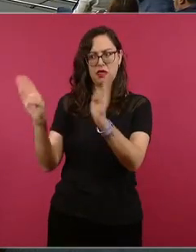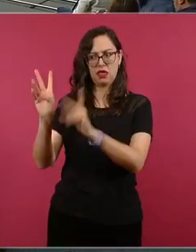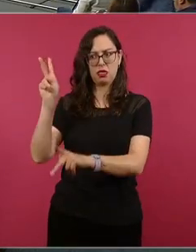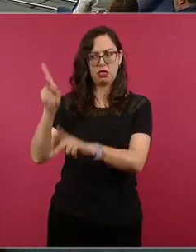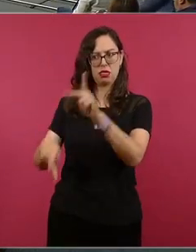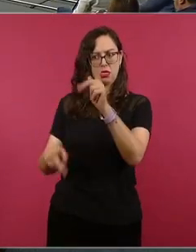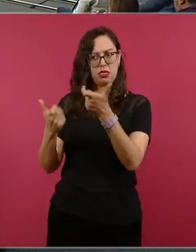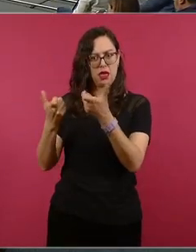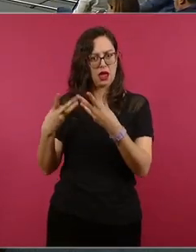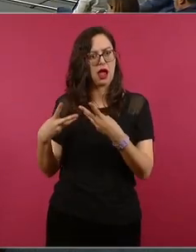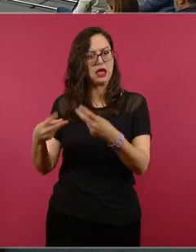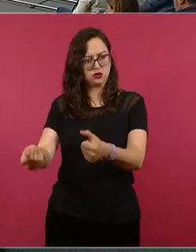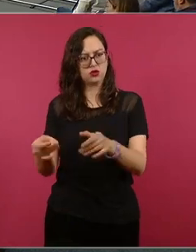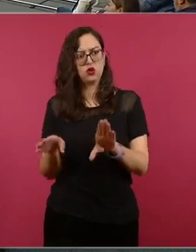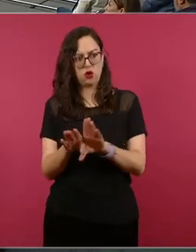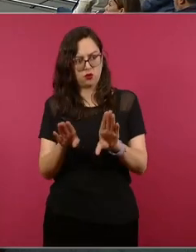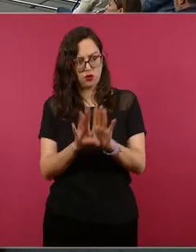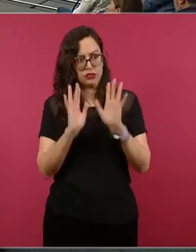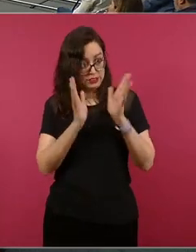los hechos.